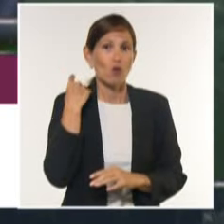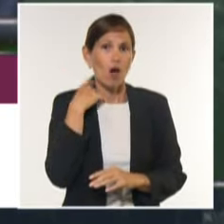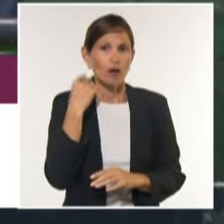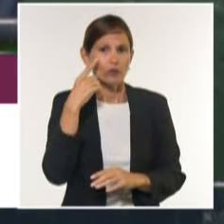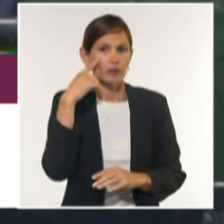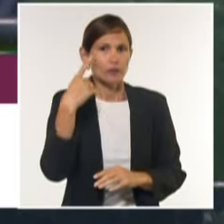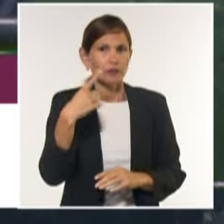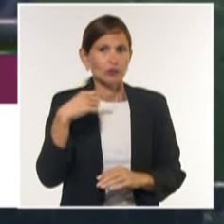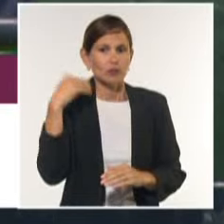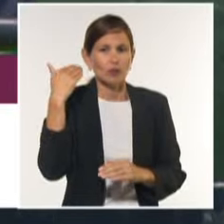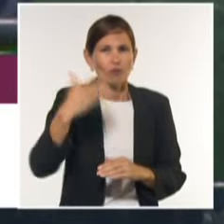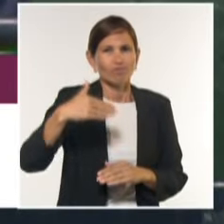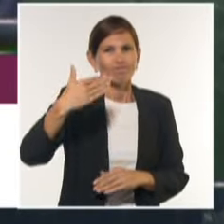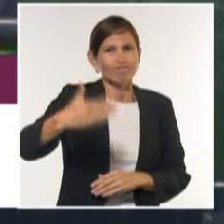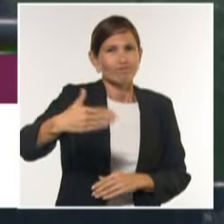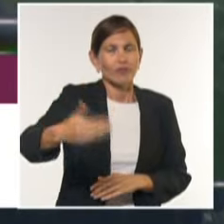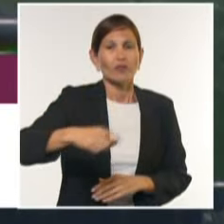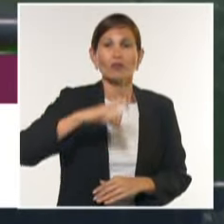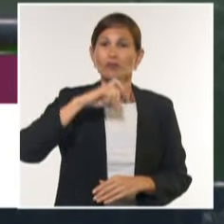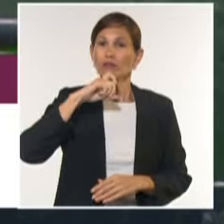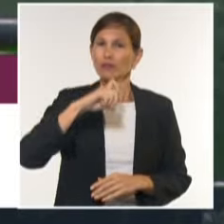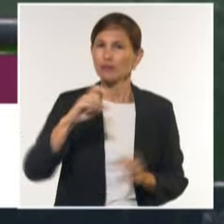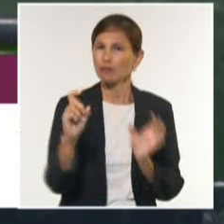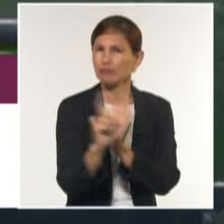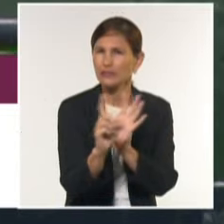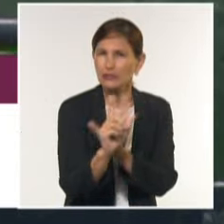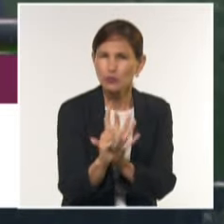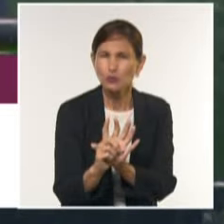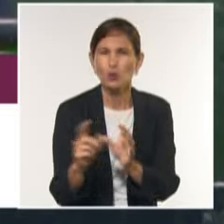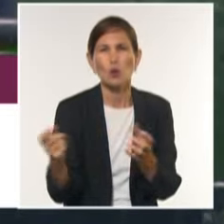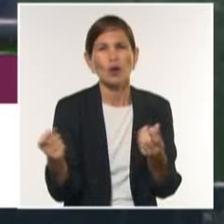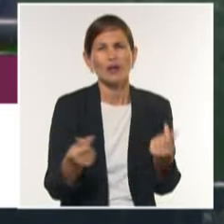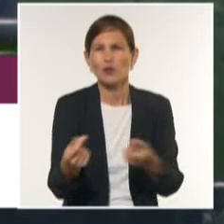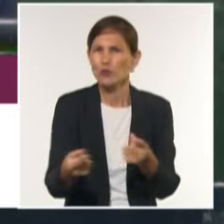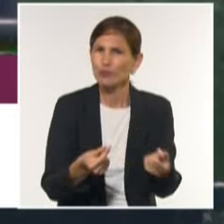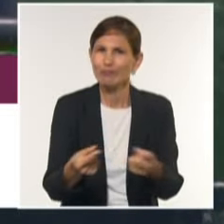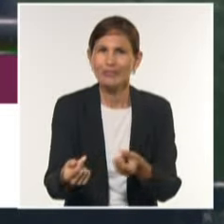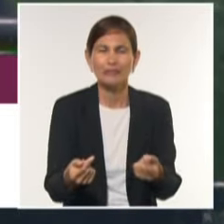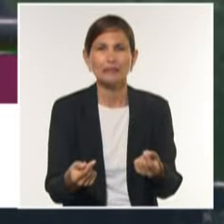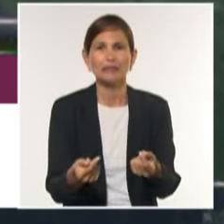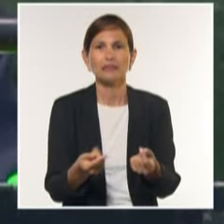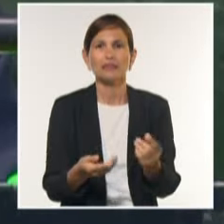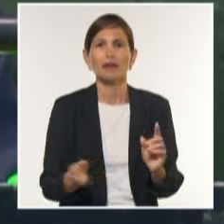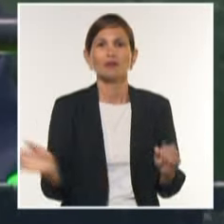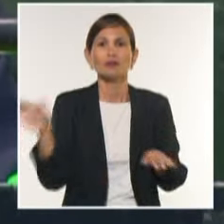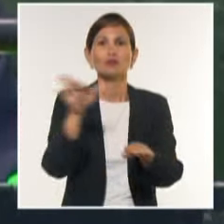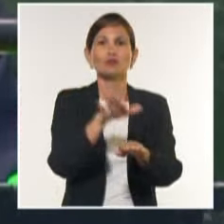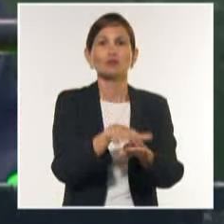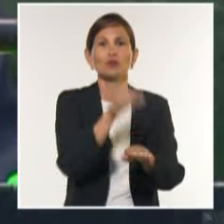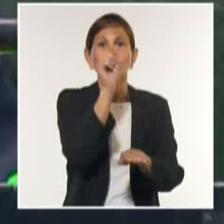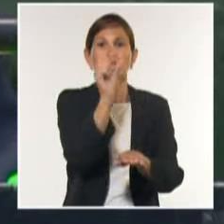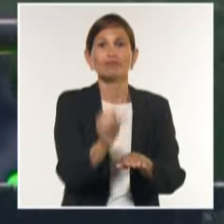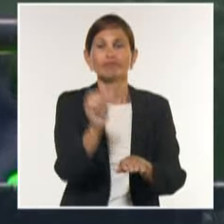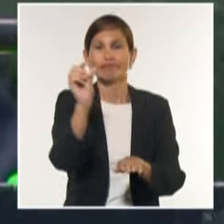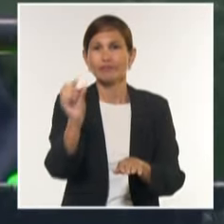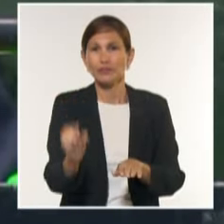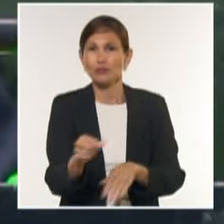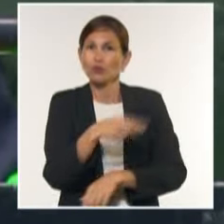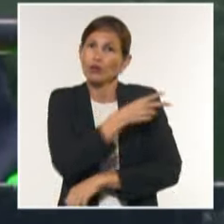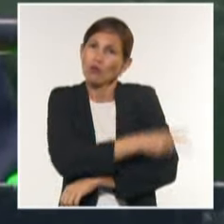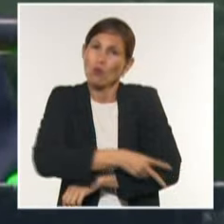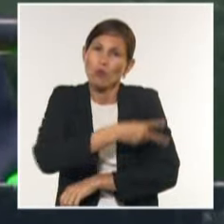de persecución y presión económica sobre terceros, los estados que